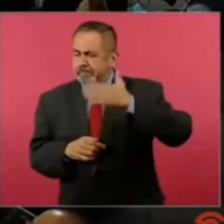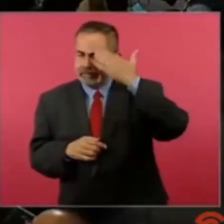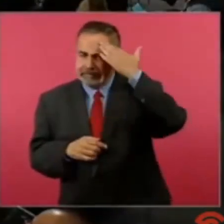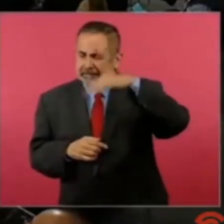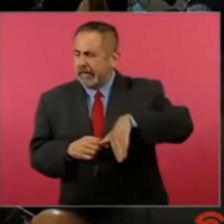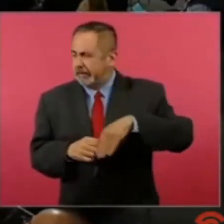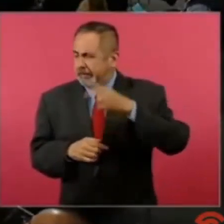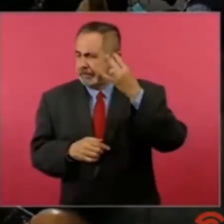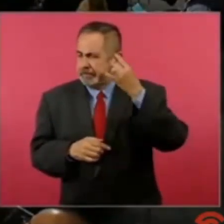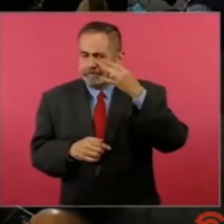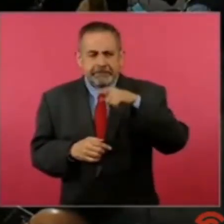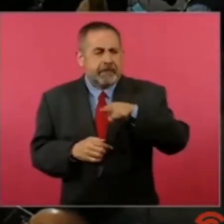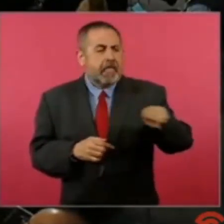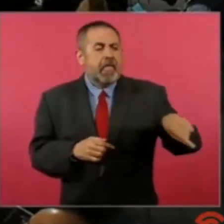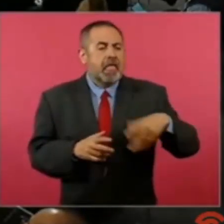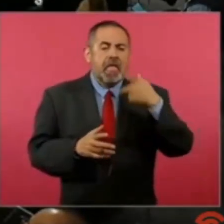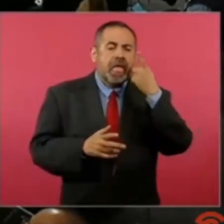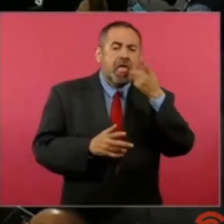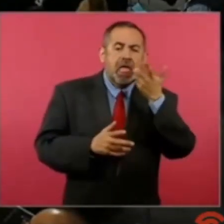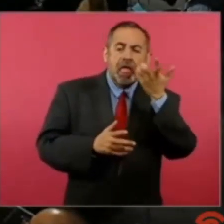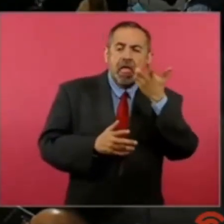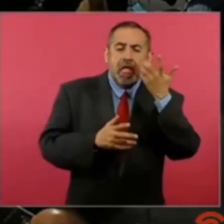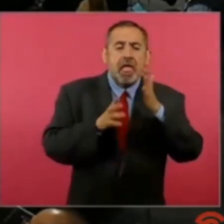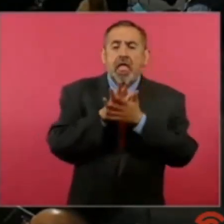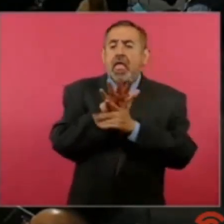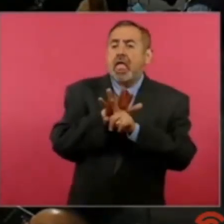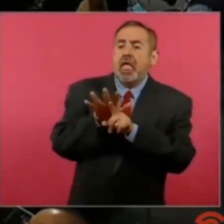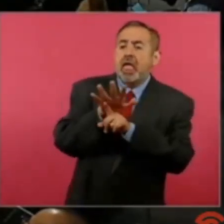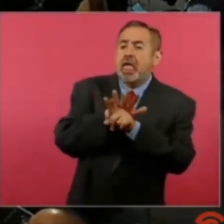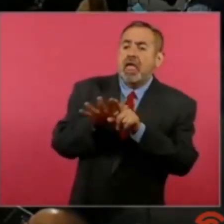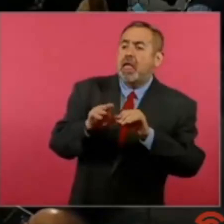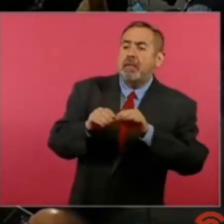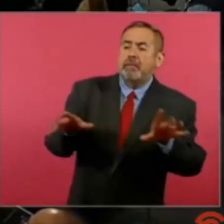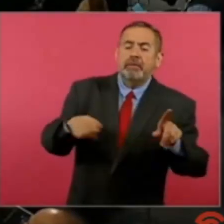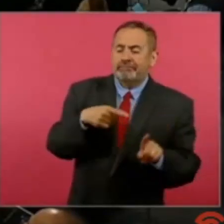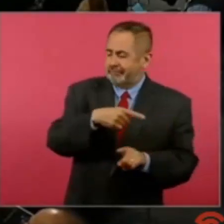de cómo manipulan los medios.